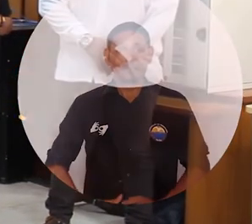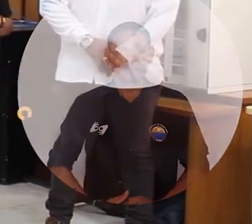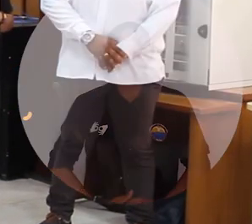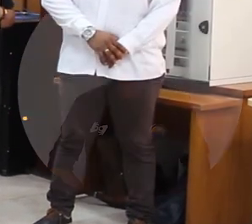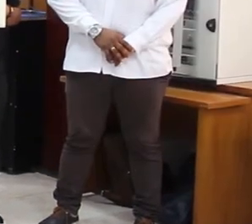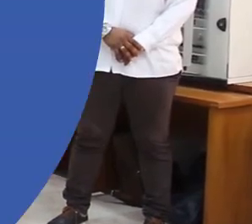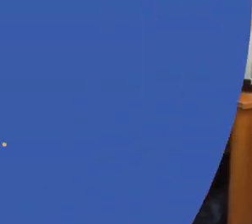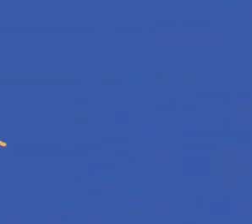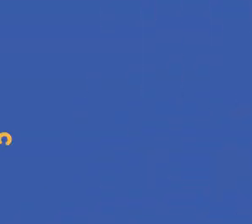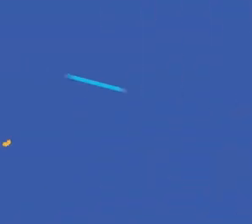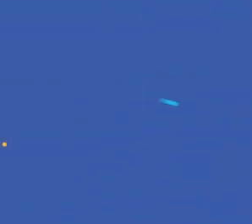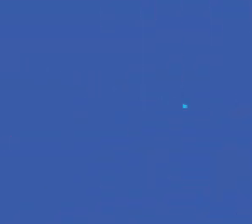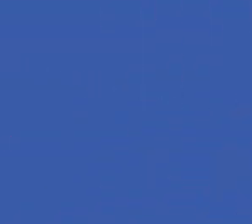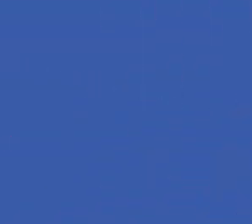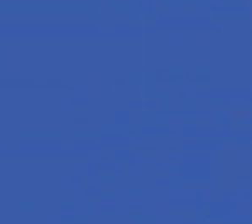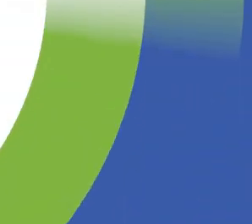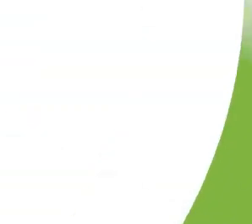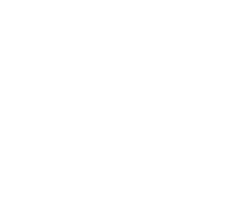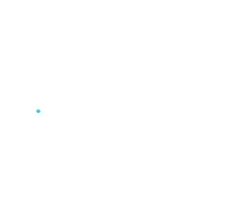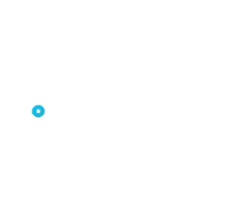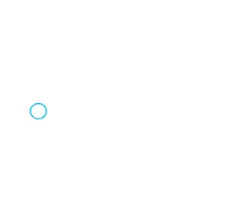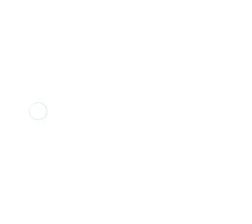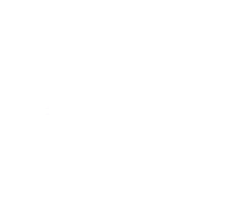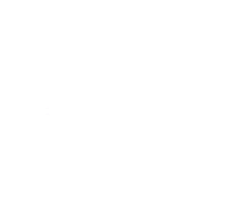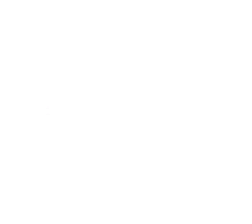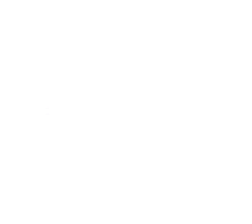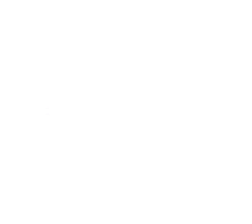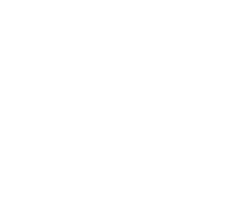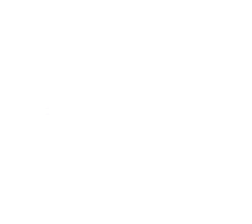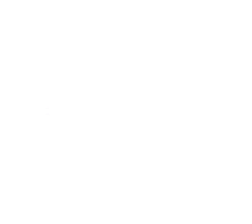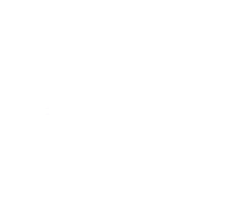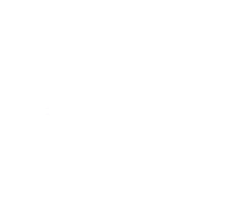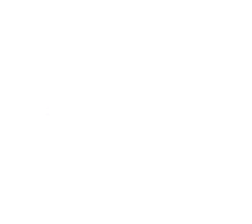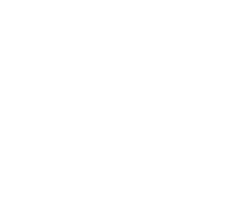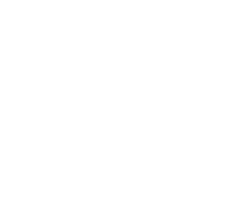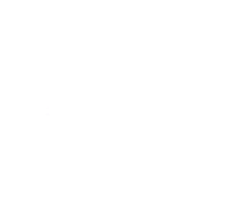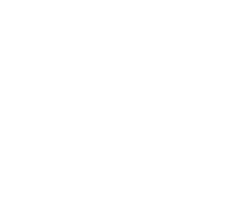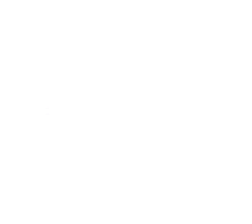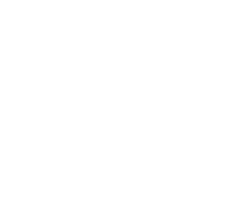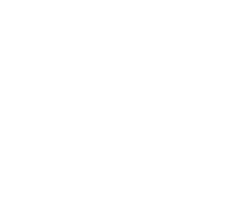Universidad del Magdalena, aún más incluyente e innovadora.